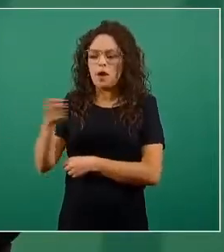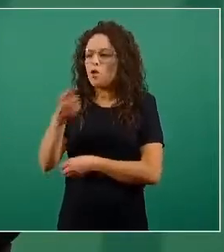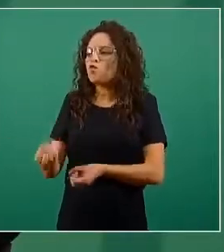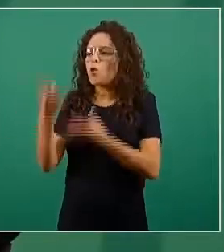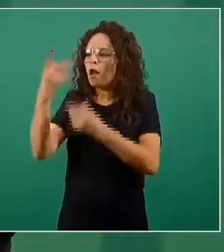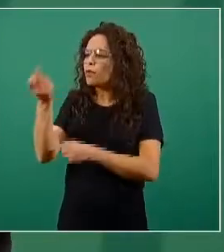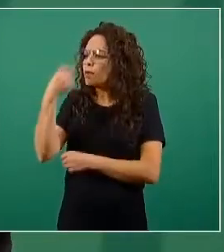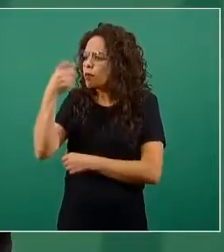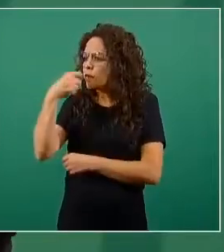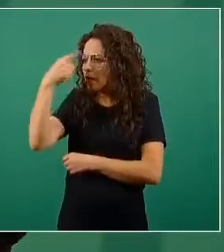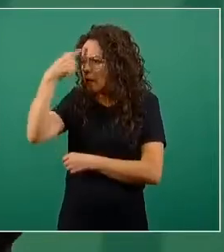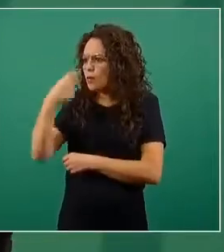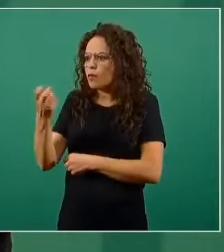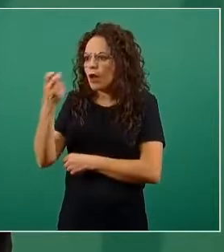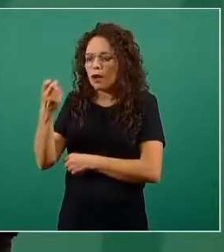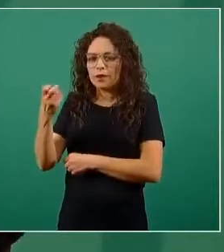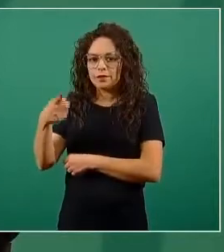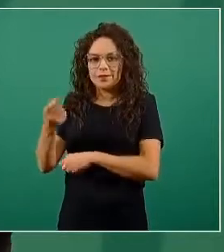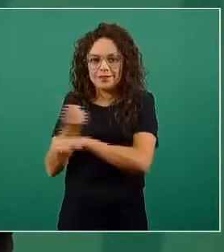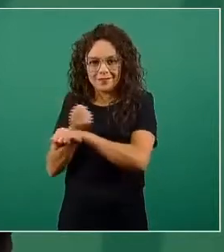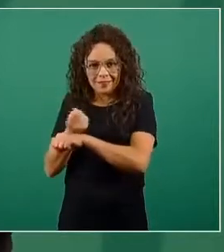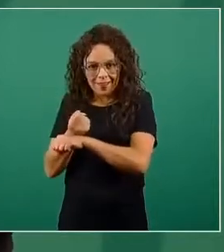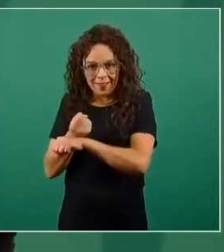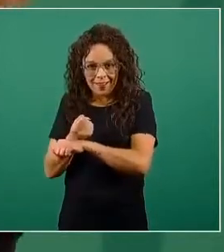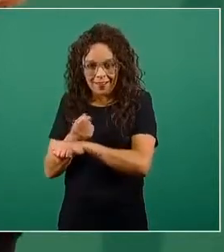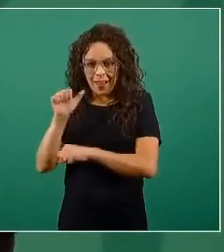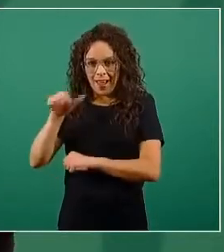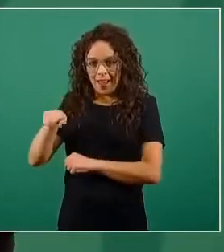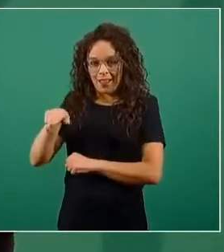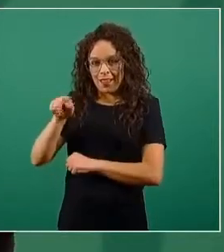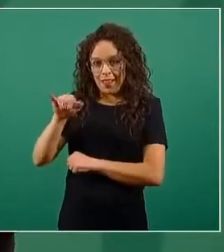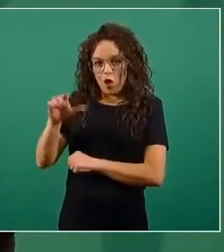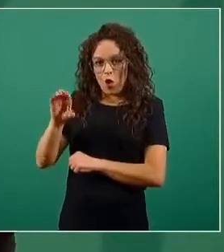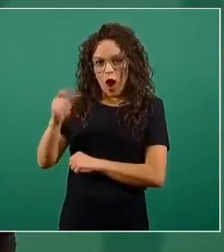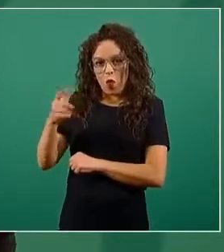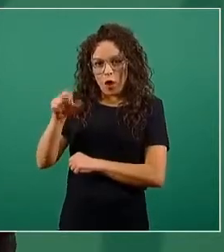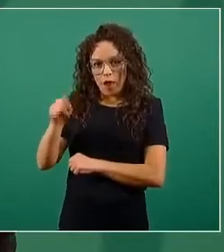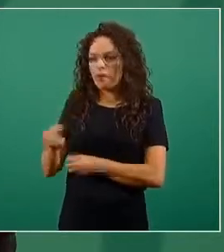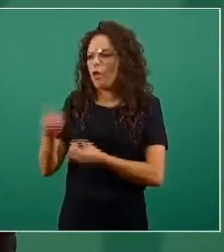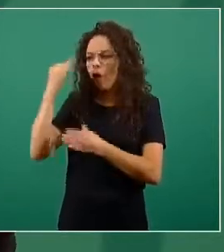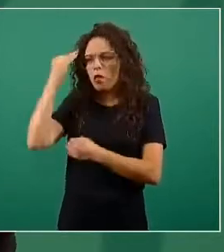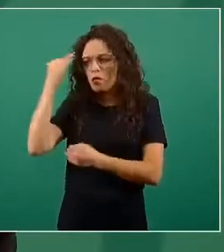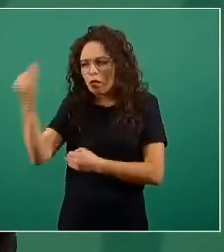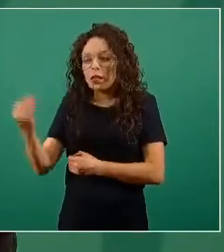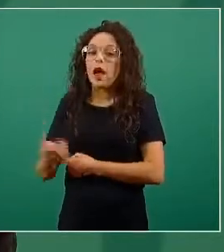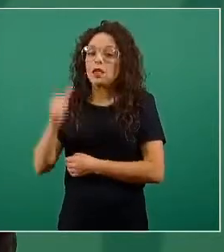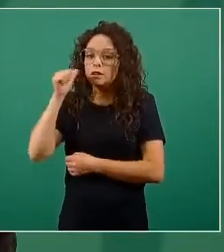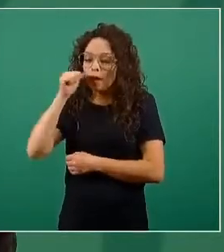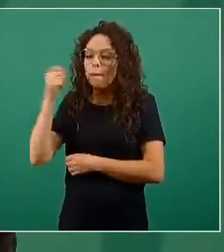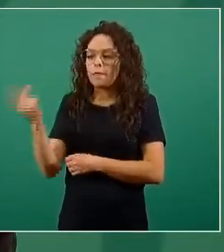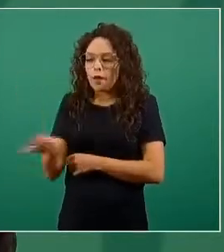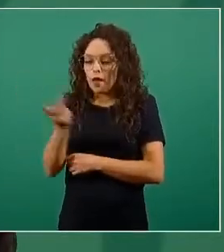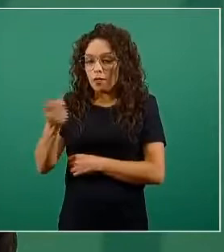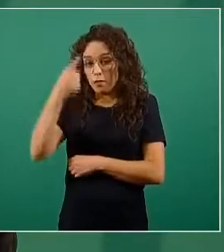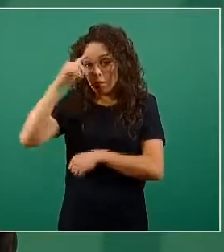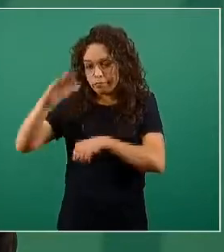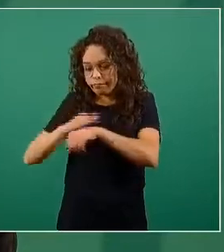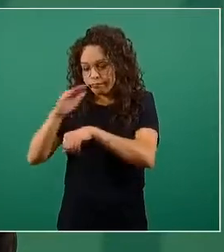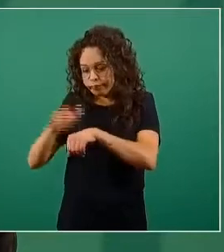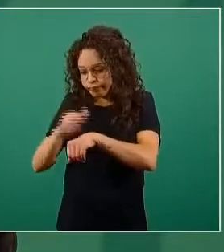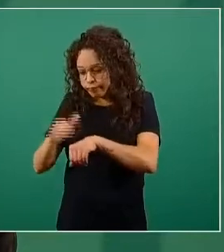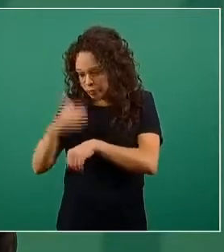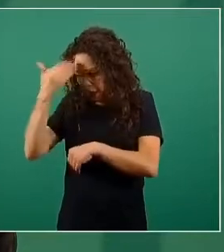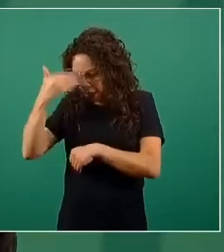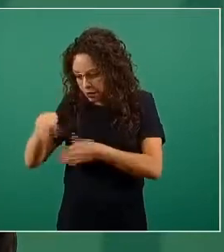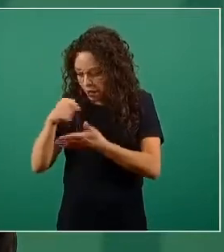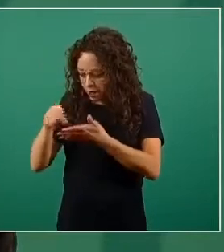están aplicando, el por qué, el tiempo, o sea, es una valoración integral. Entonces, sí quisiera dejar en claro que este tipo de